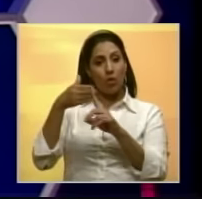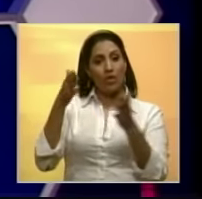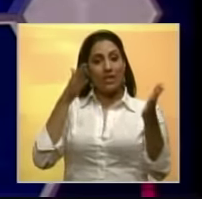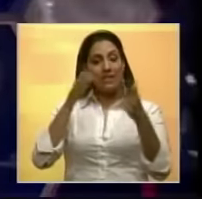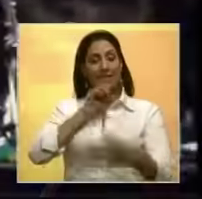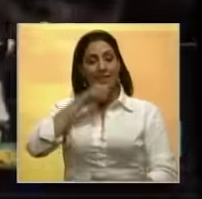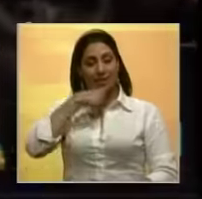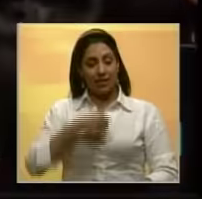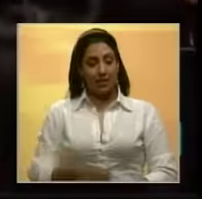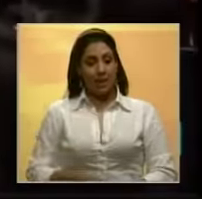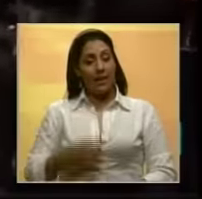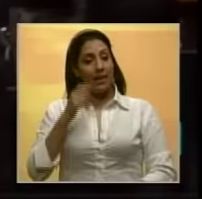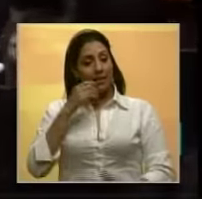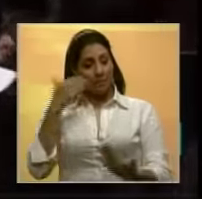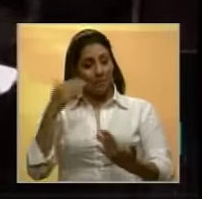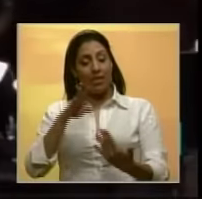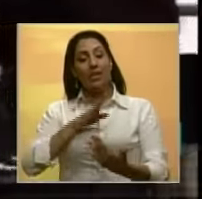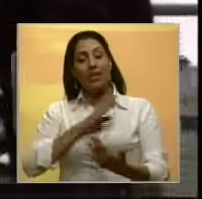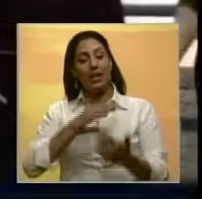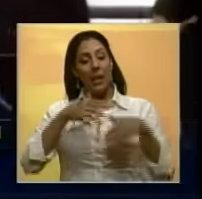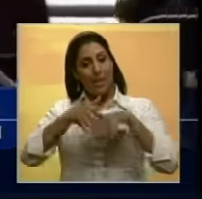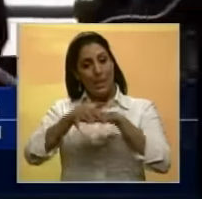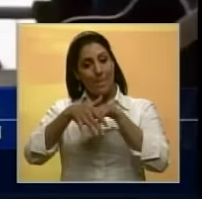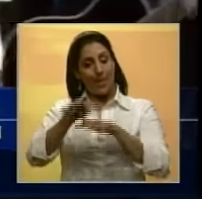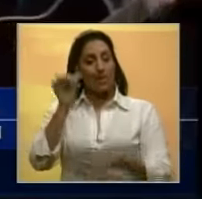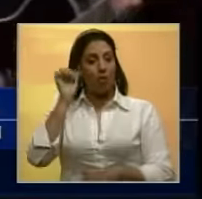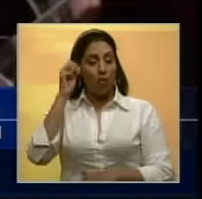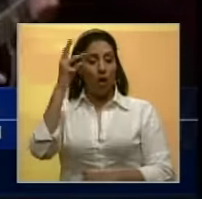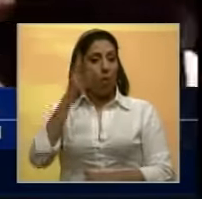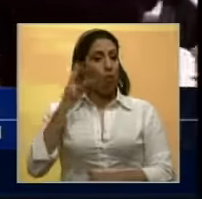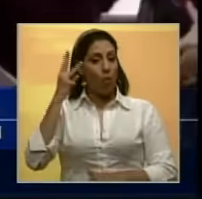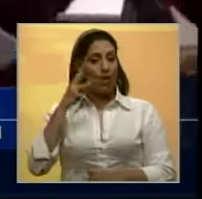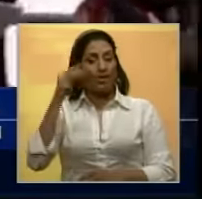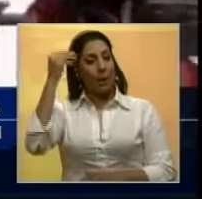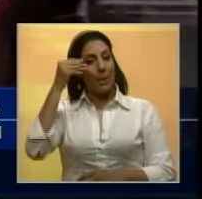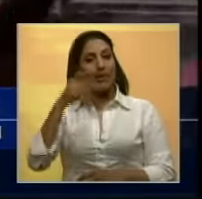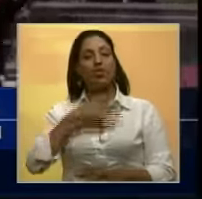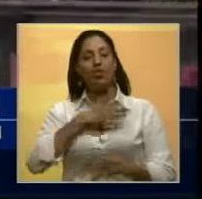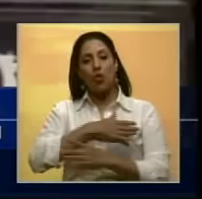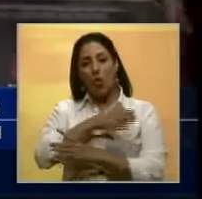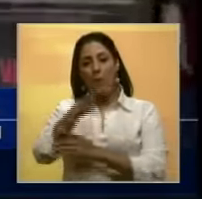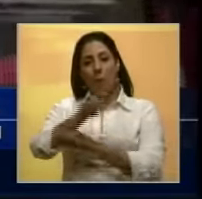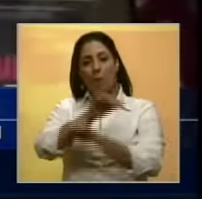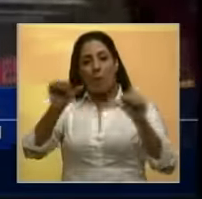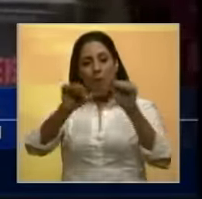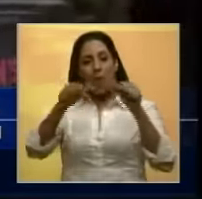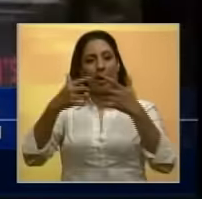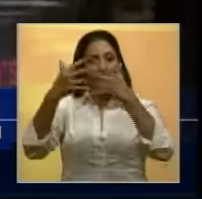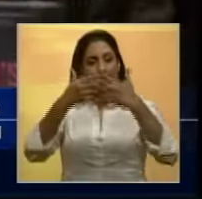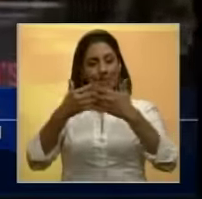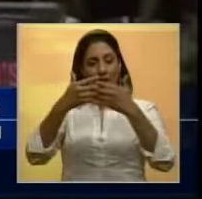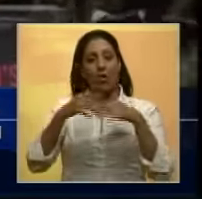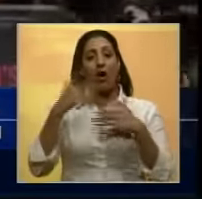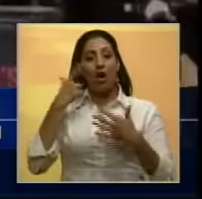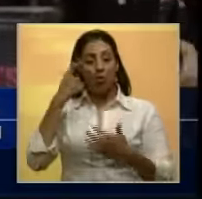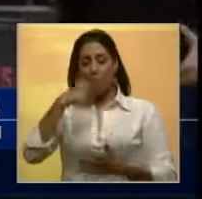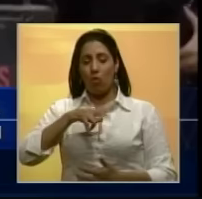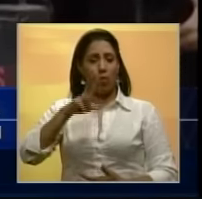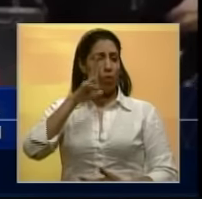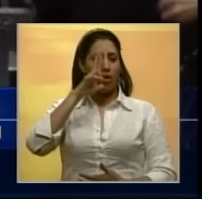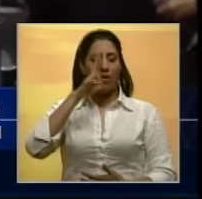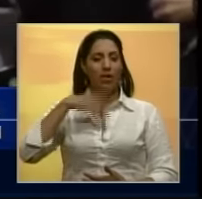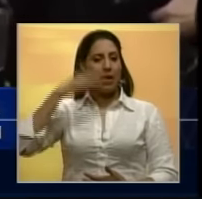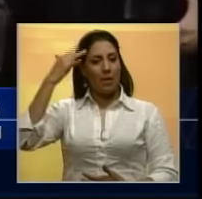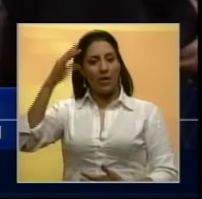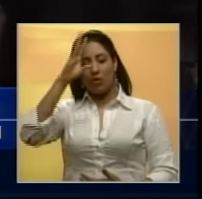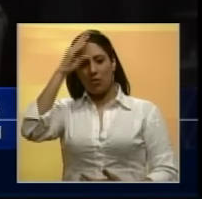servicio secreto. La cantante expresó en la marcha de las mujeres en Washington que pensó en volar la Casa Blanca. Madonna dijo que fue horrible el momento en el